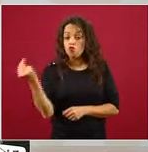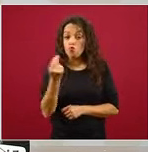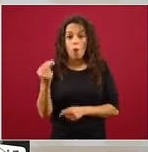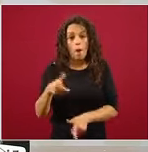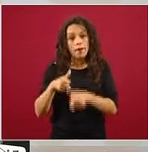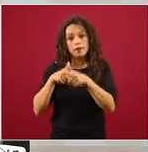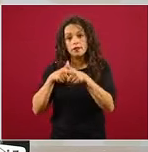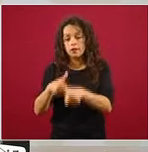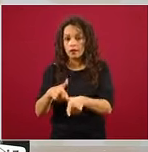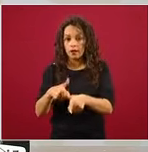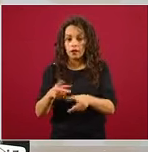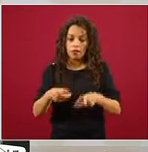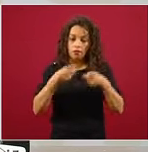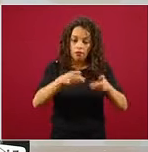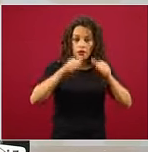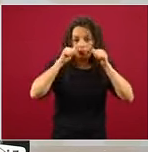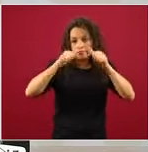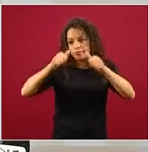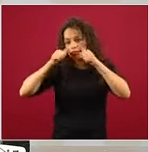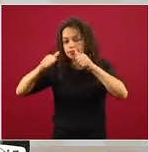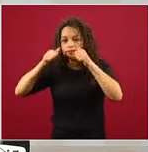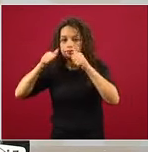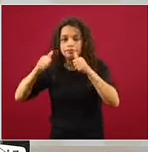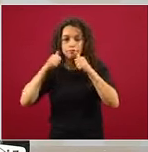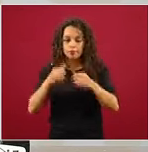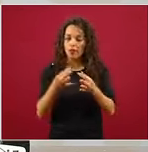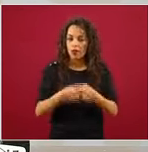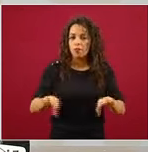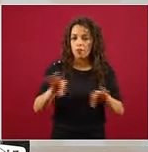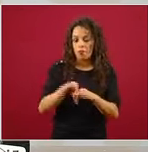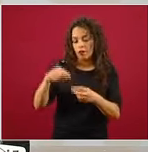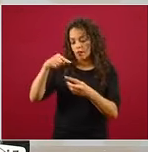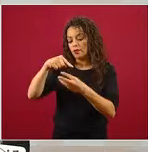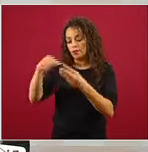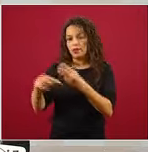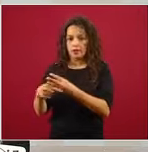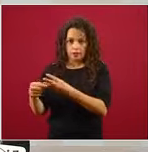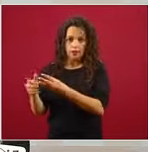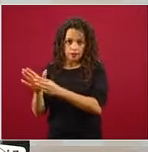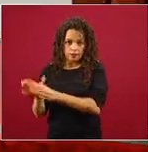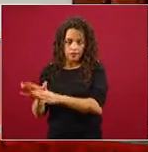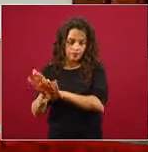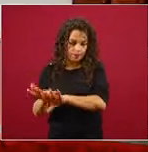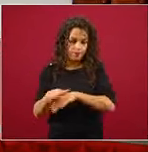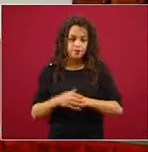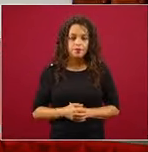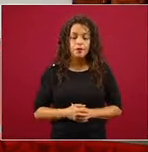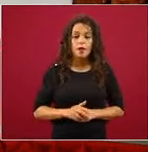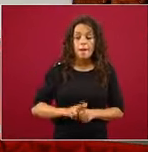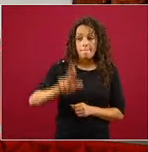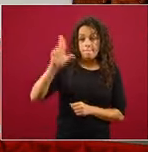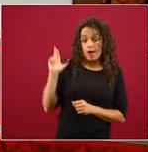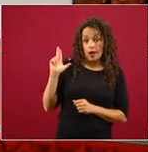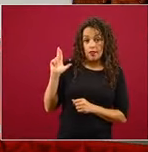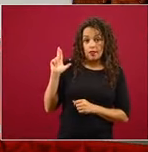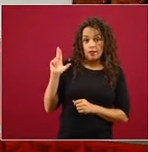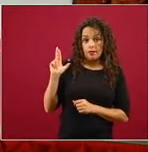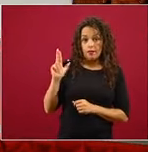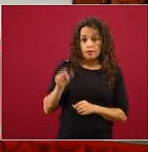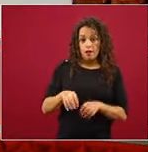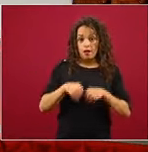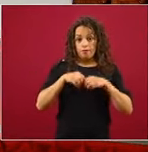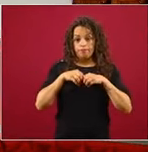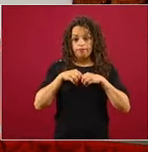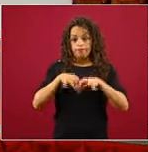operaciones en estos sectores. Tenemos también que el pasado martes se publicó en el sitio